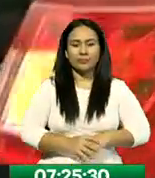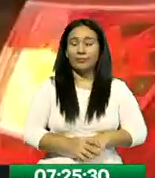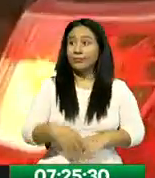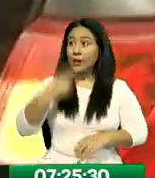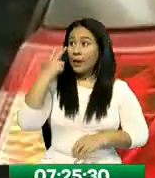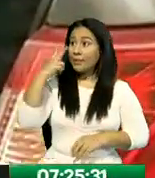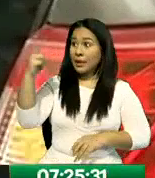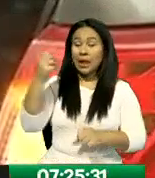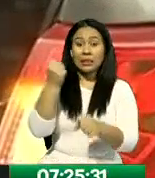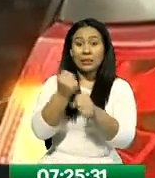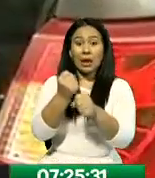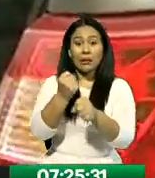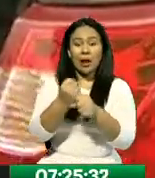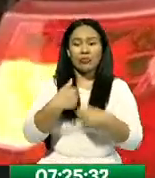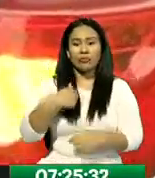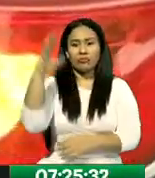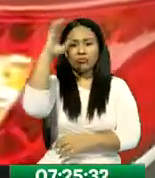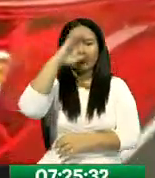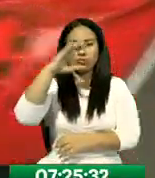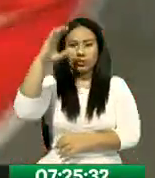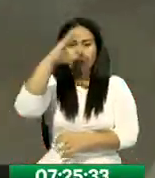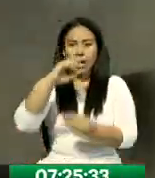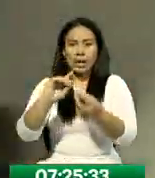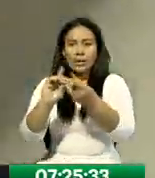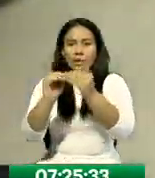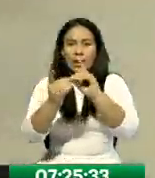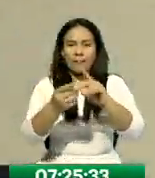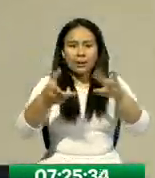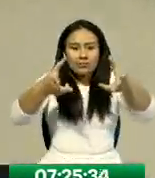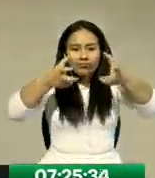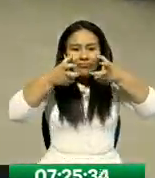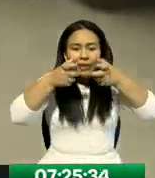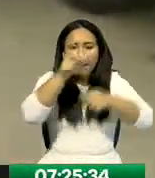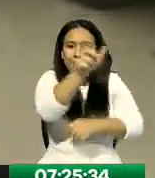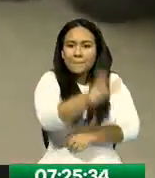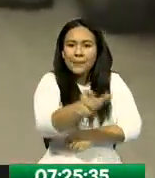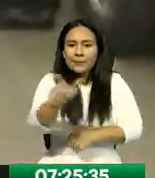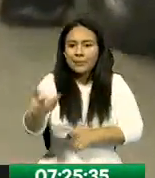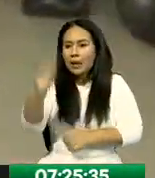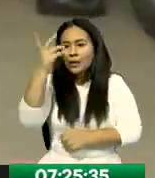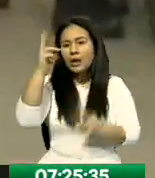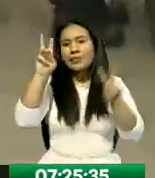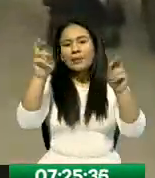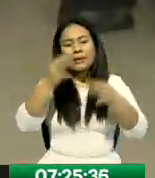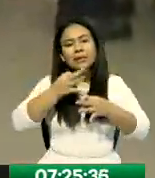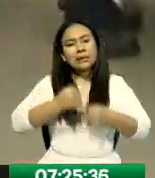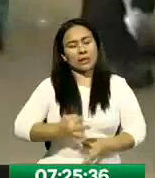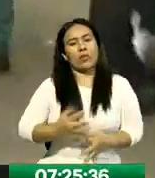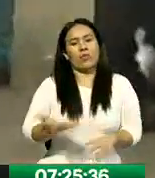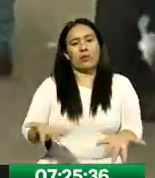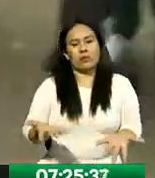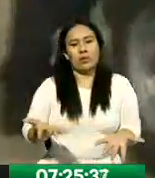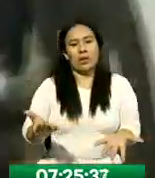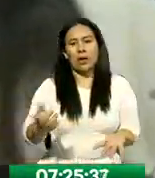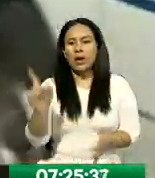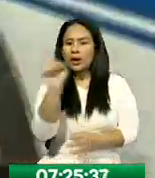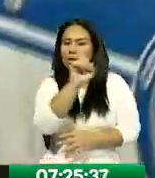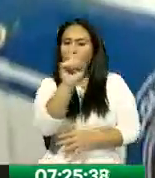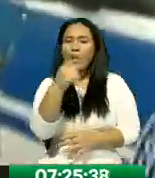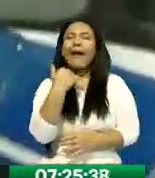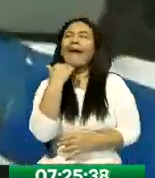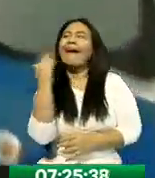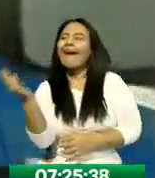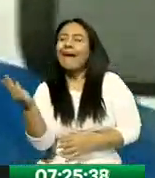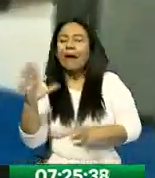Con estos trabajos se busca cambiar la percepción de las personas en tema de seguridad, que ya no transitemos por